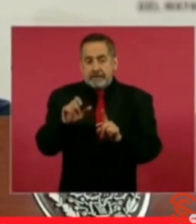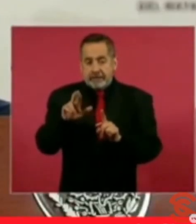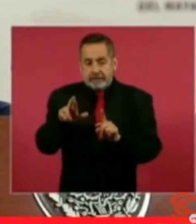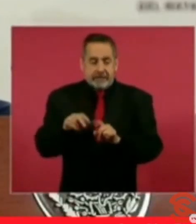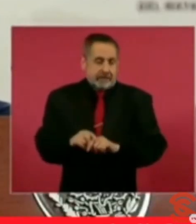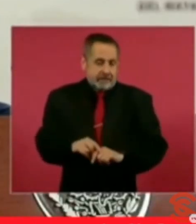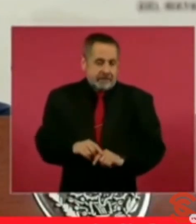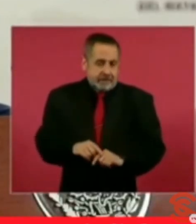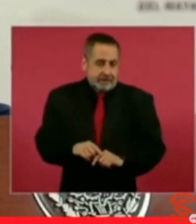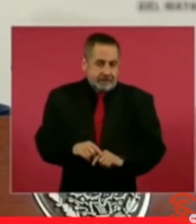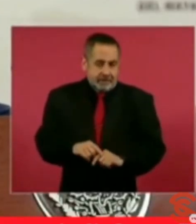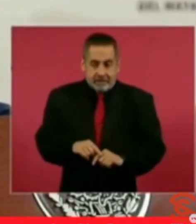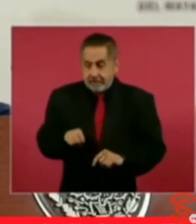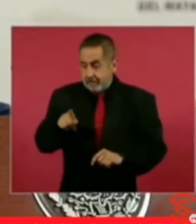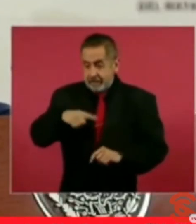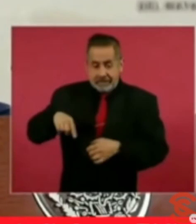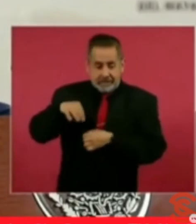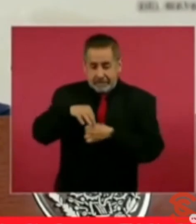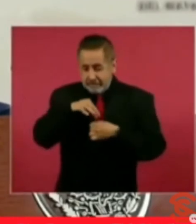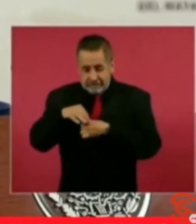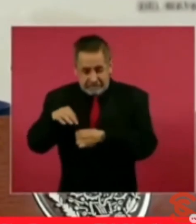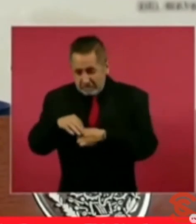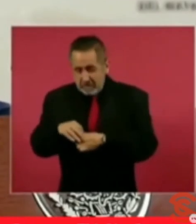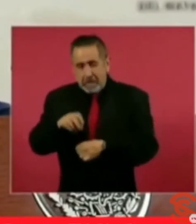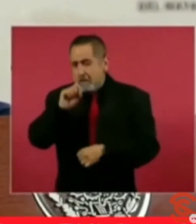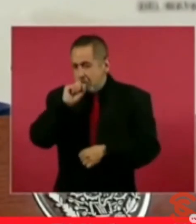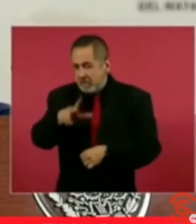Termina esa elección fraudulenta,